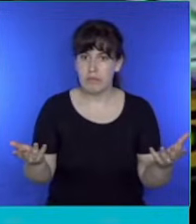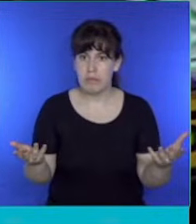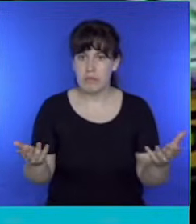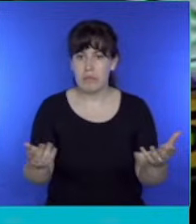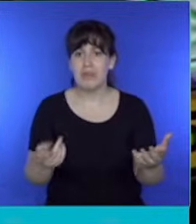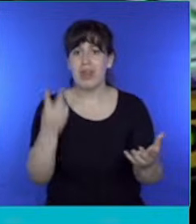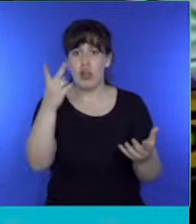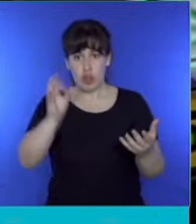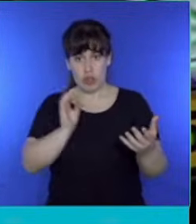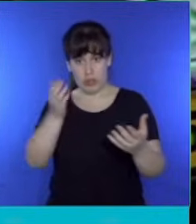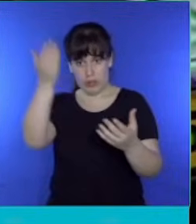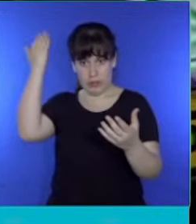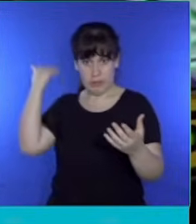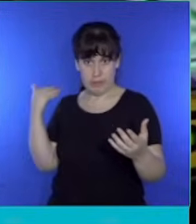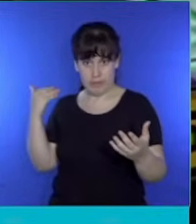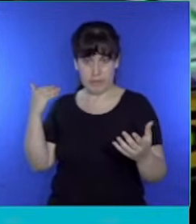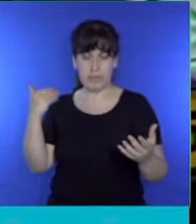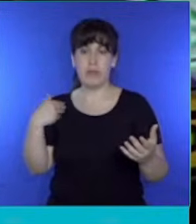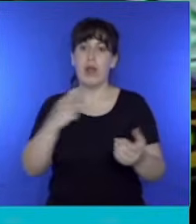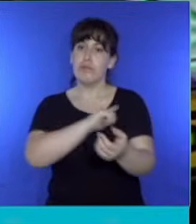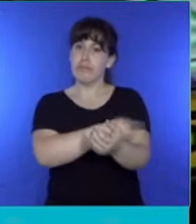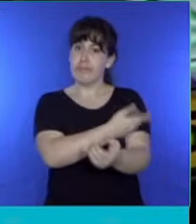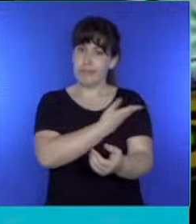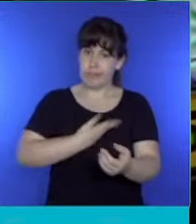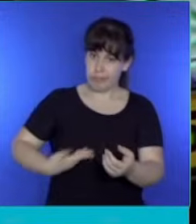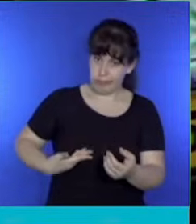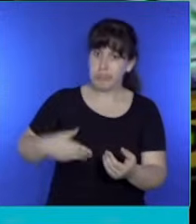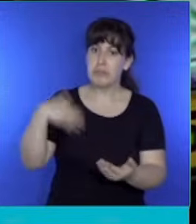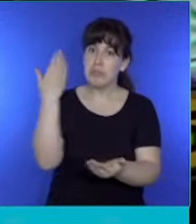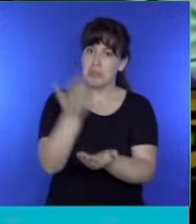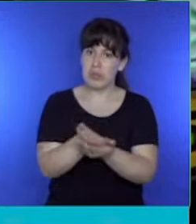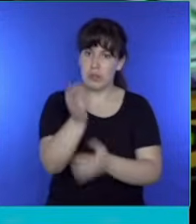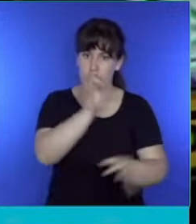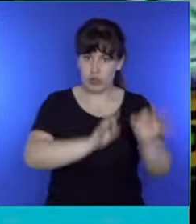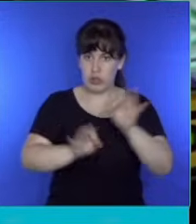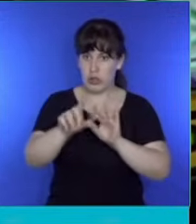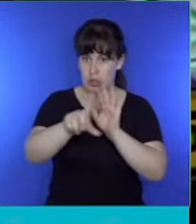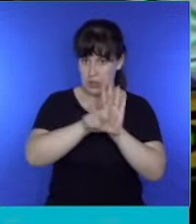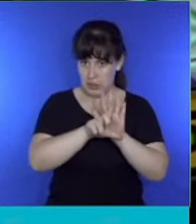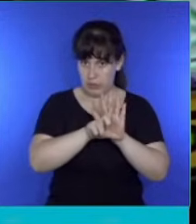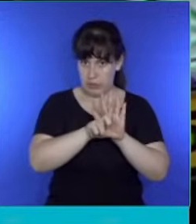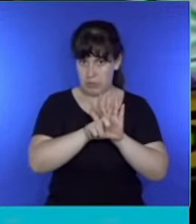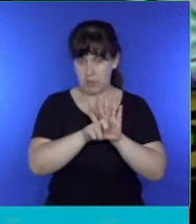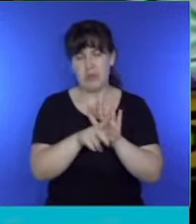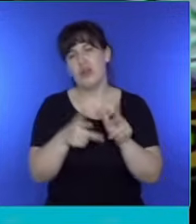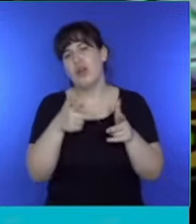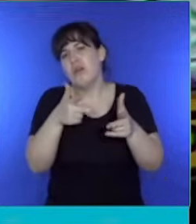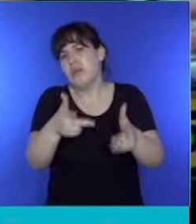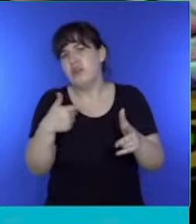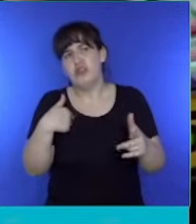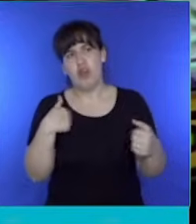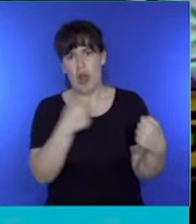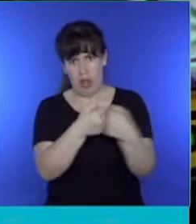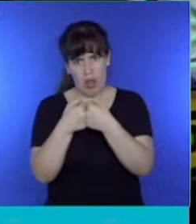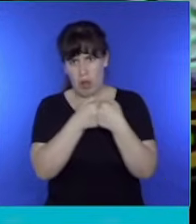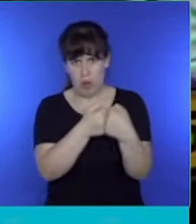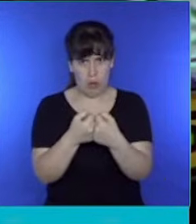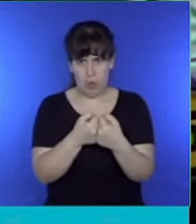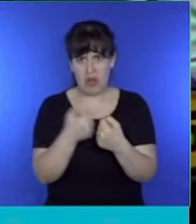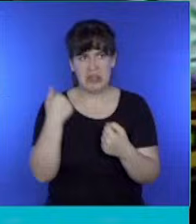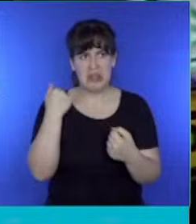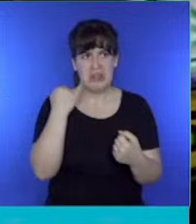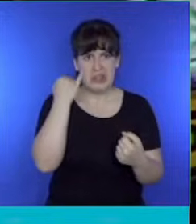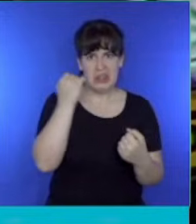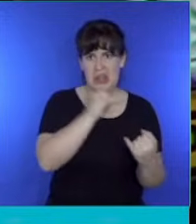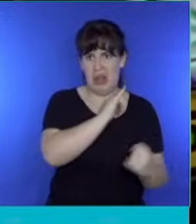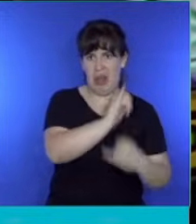Hace 2 años, el Poder Ejecutivo presentó este proyecto de ley. No voy a decir que estoy de acuerdo con todo lo que se